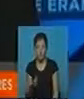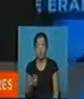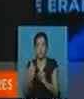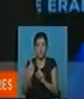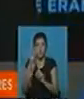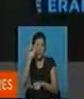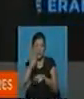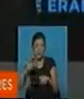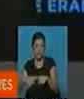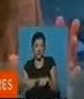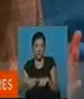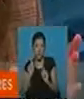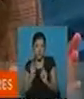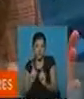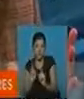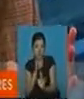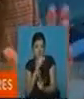político.